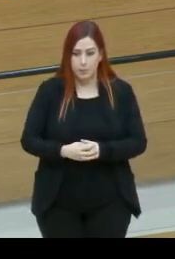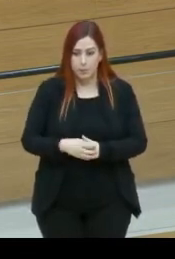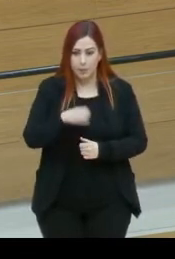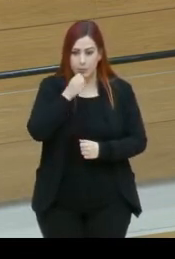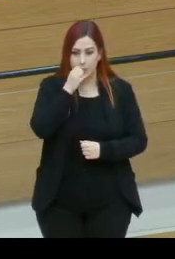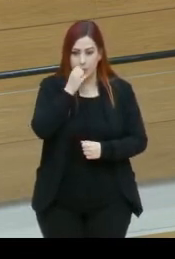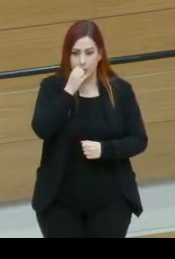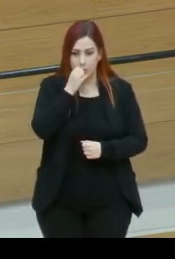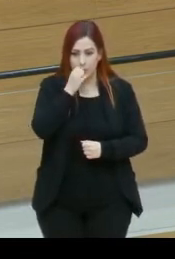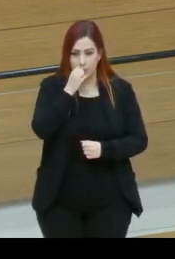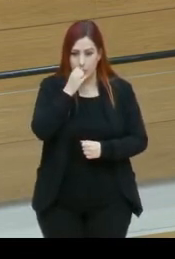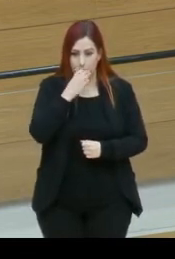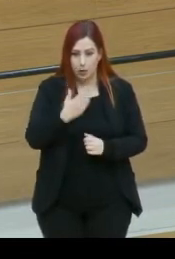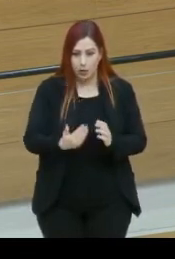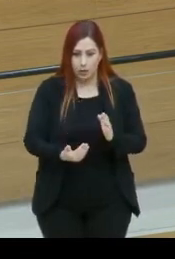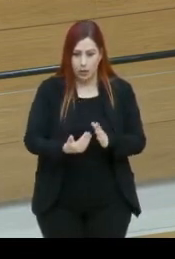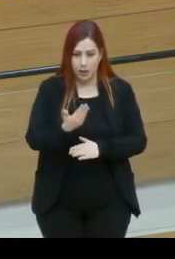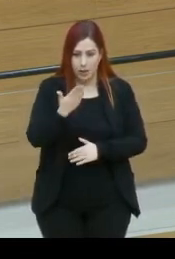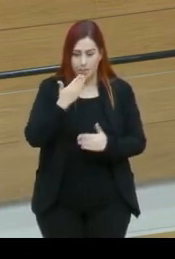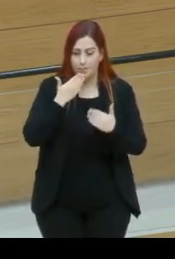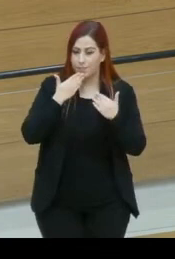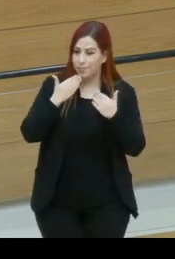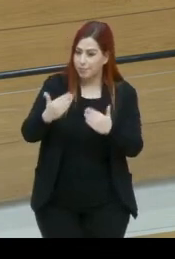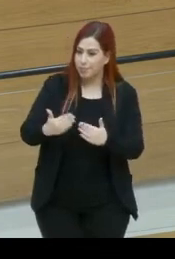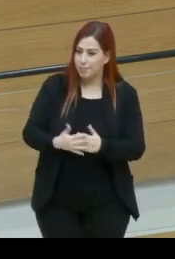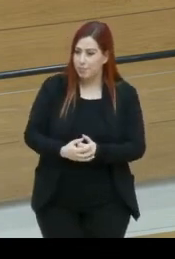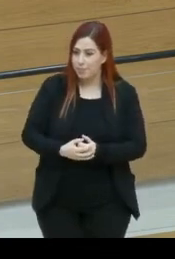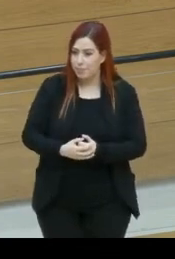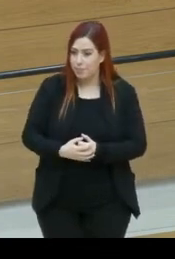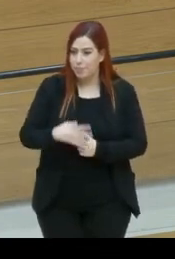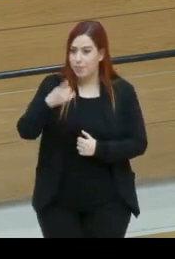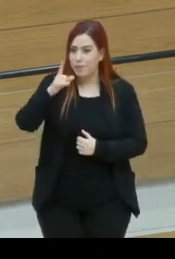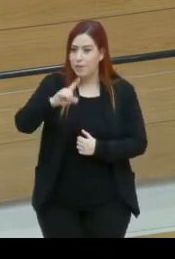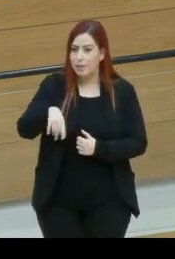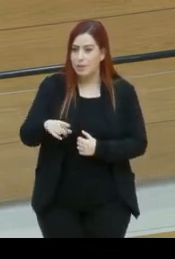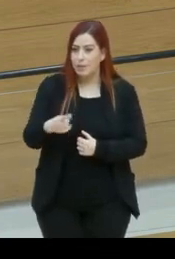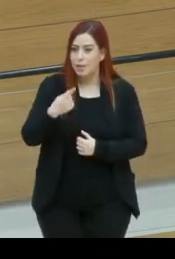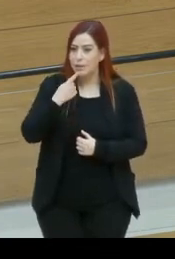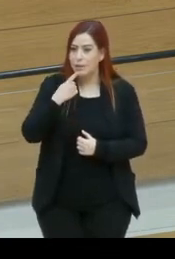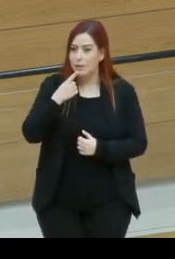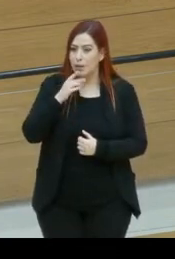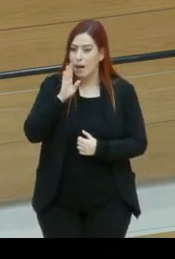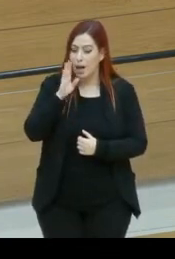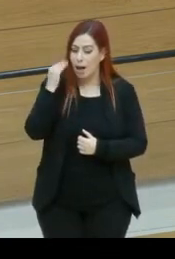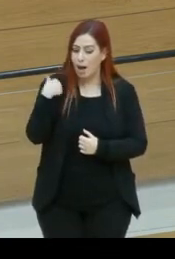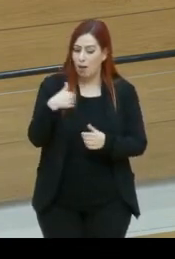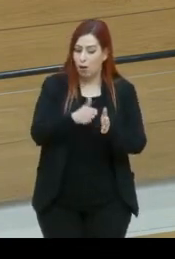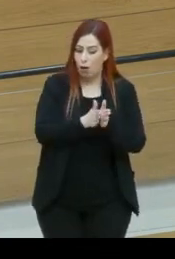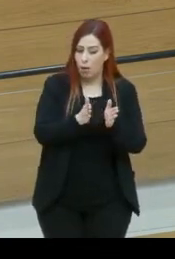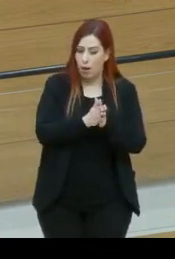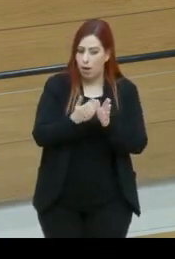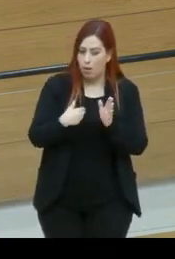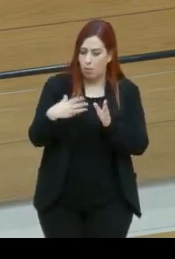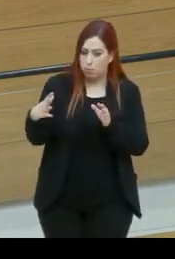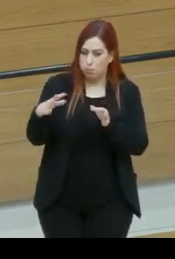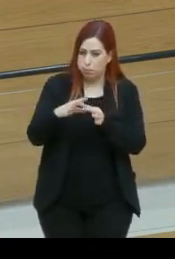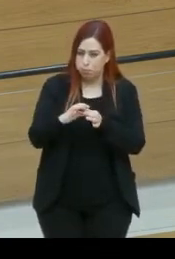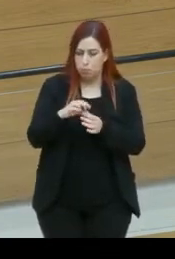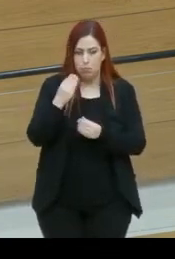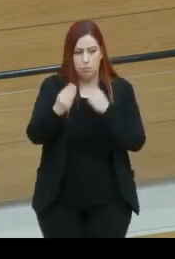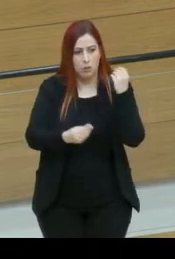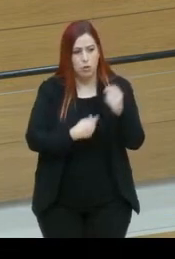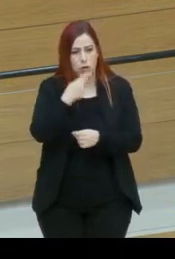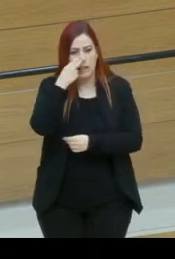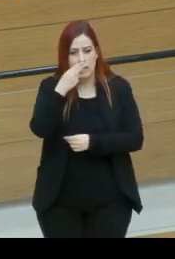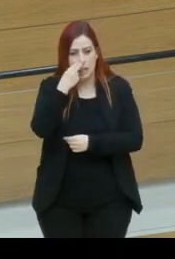Bueno, buenos días y muchas gracias. También comentar al hilo de lo que dice el compañero que, bueno, que me parece muy interesante lo que